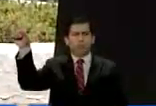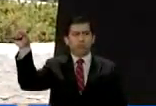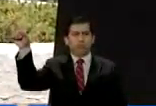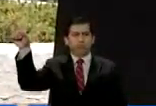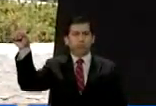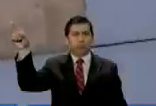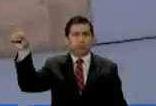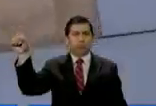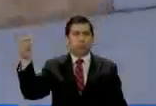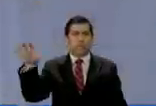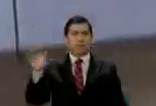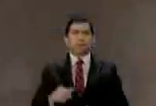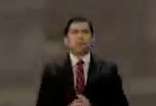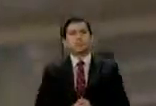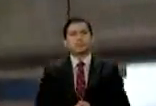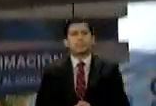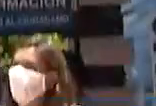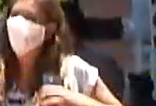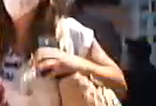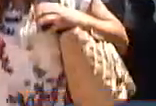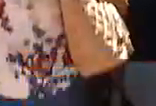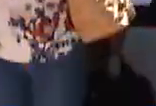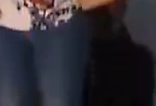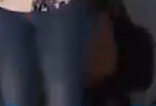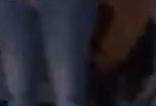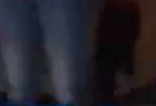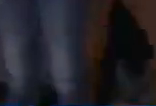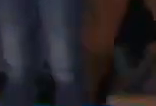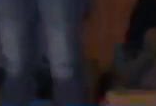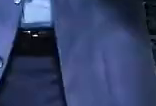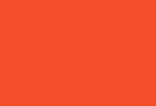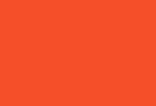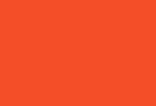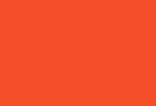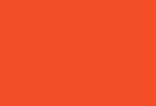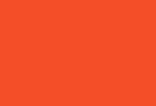Celi y Verónica Sevilla. En Quito, María Gracia Acosta, 24 horas.